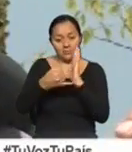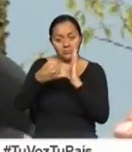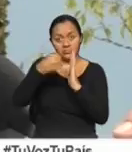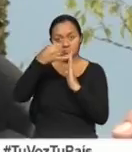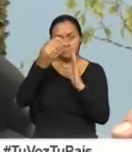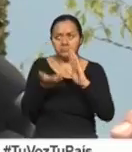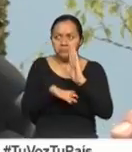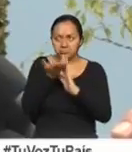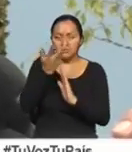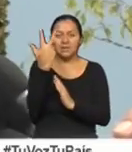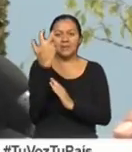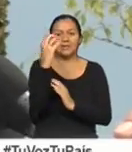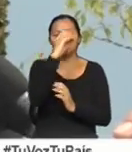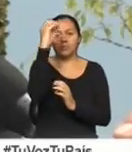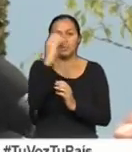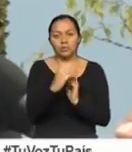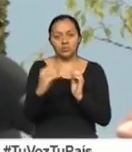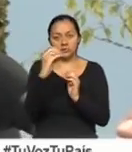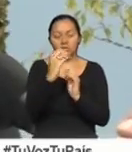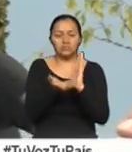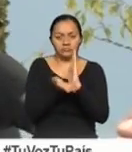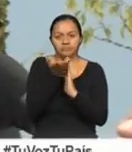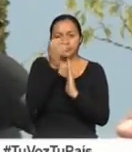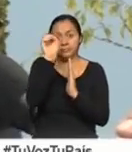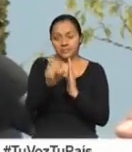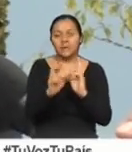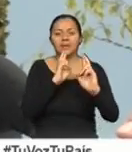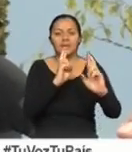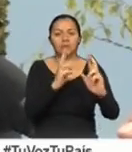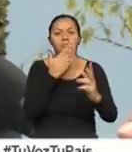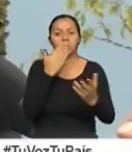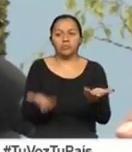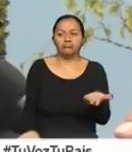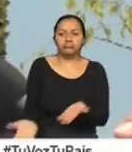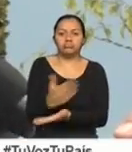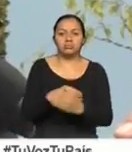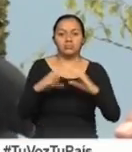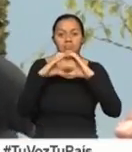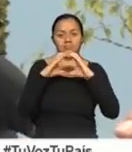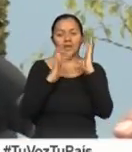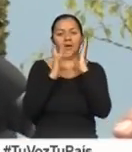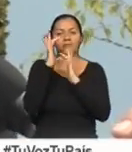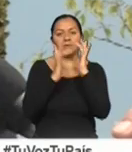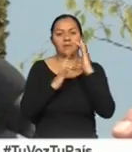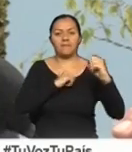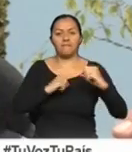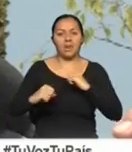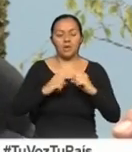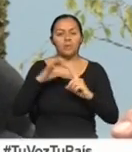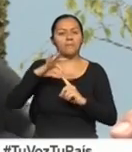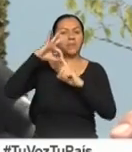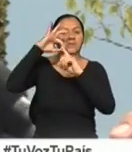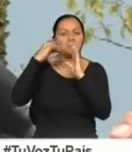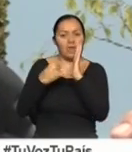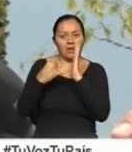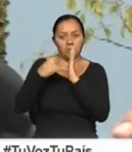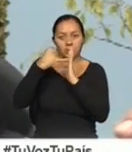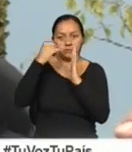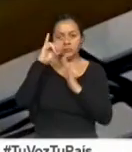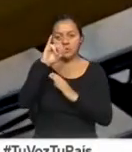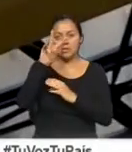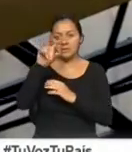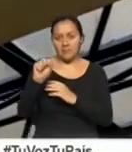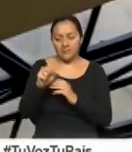niveles del 13% esos han sido los resultados de abril y mayo en el iva y es el principal impuesto excluyendo las contribuciones